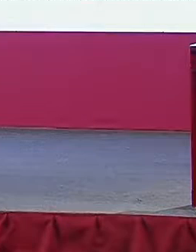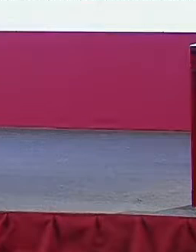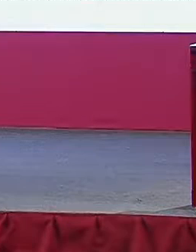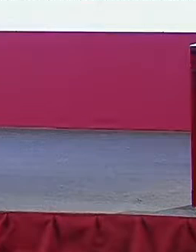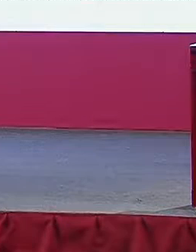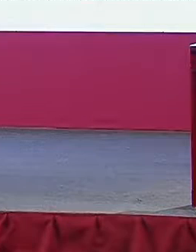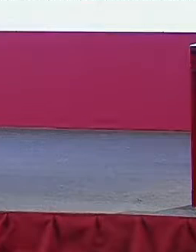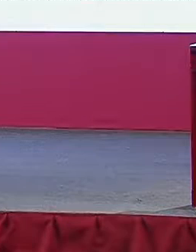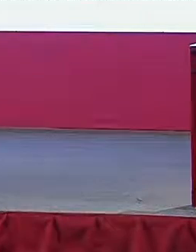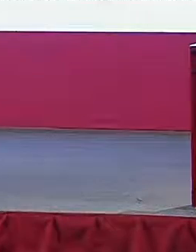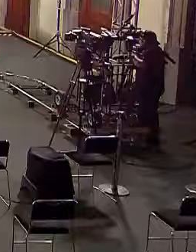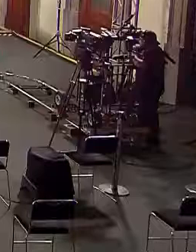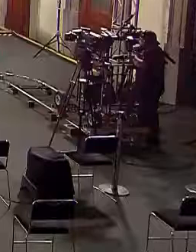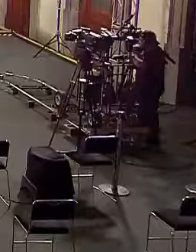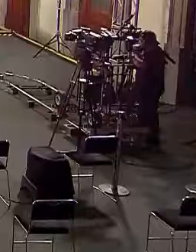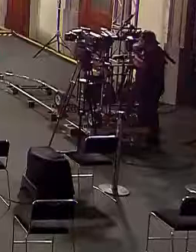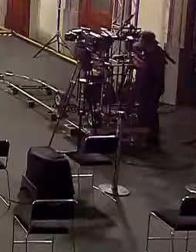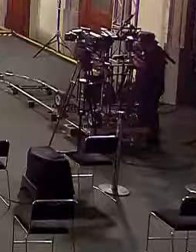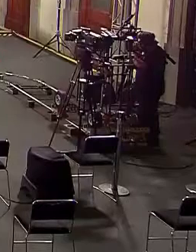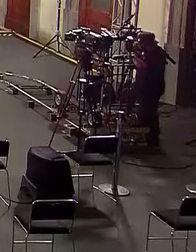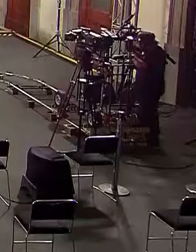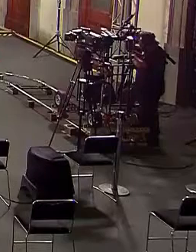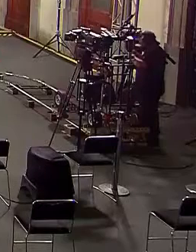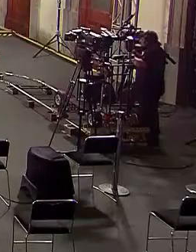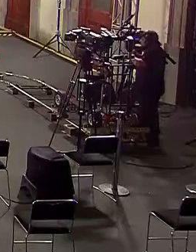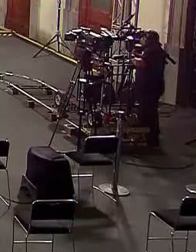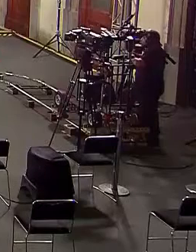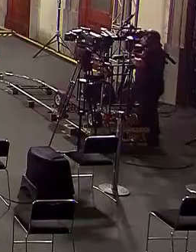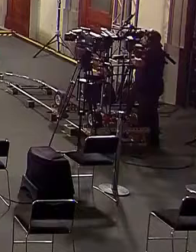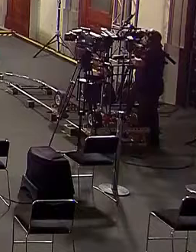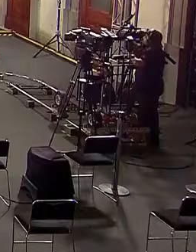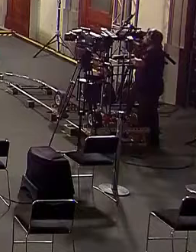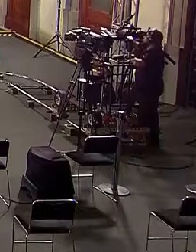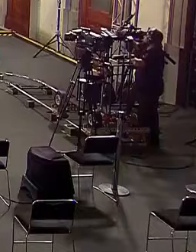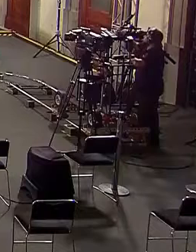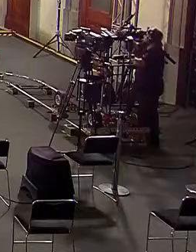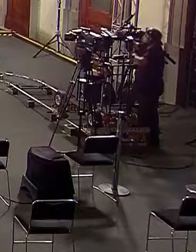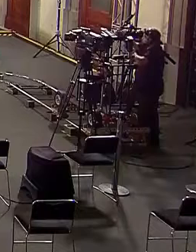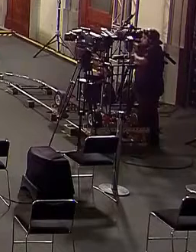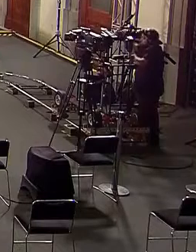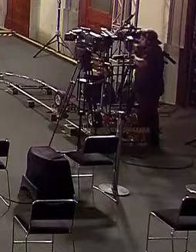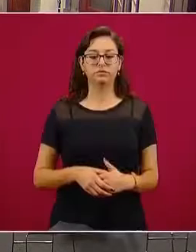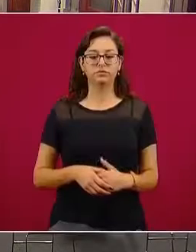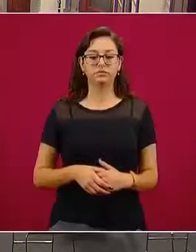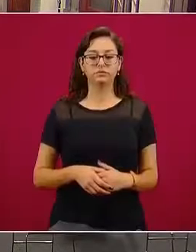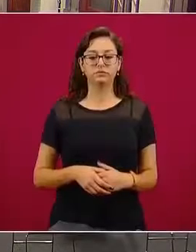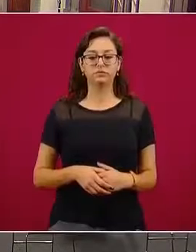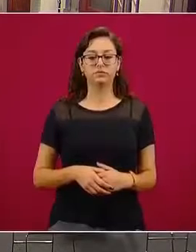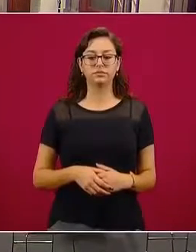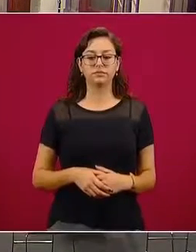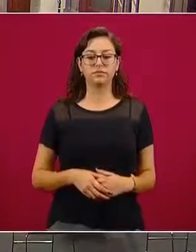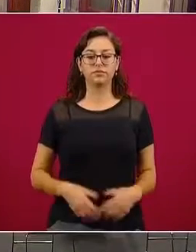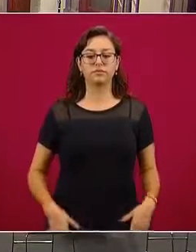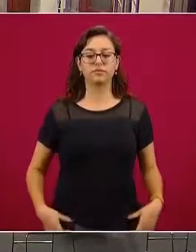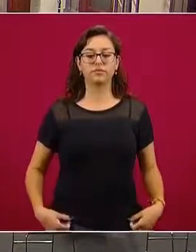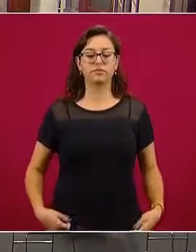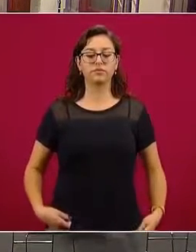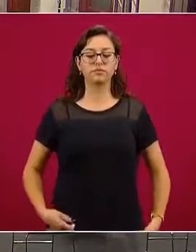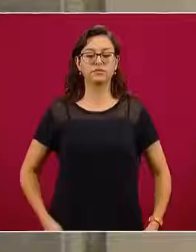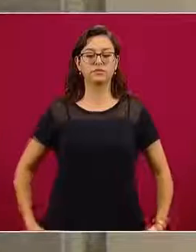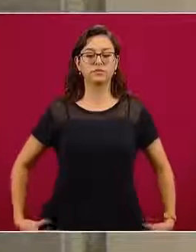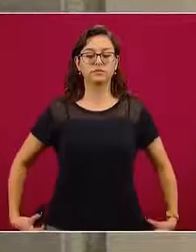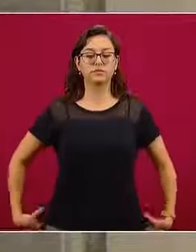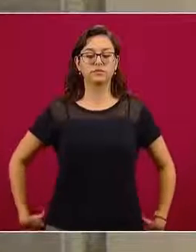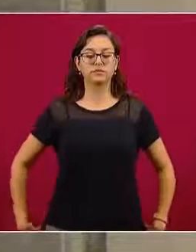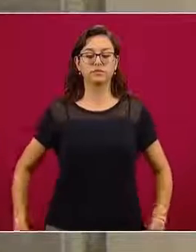donde llevar los servicios básicos a un asentamiento irregular puede costar hasta 8 veces lo que costaría llevar los mismos